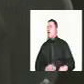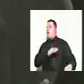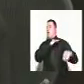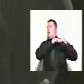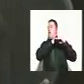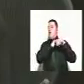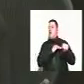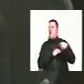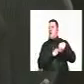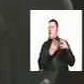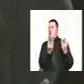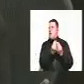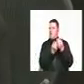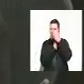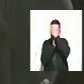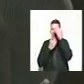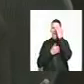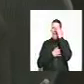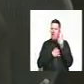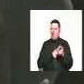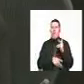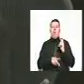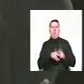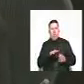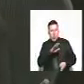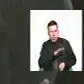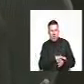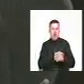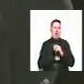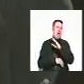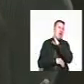iguales, esos que siguen delinquiendo,